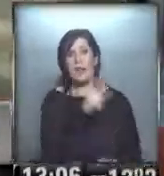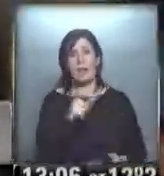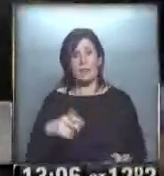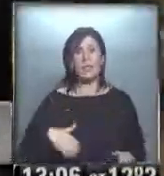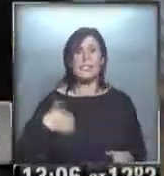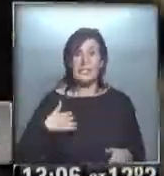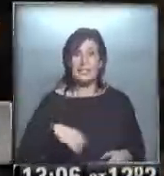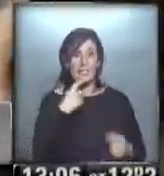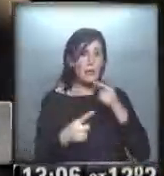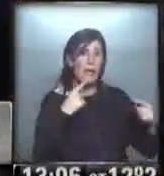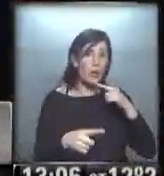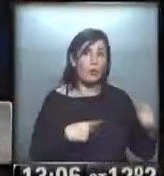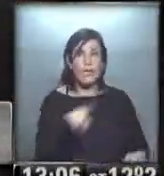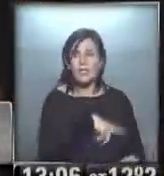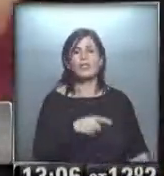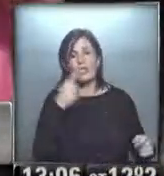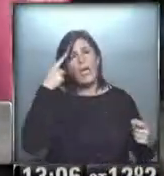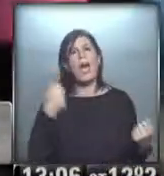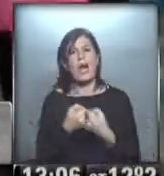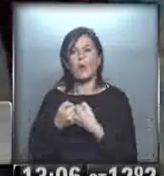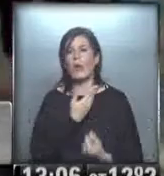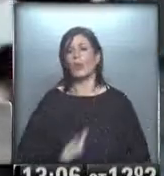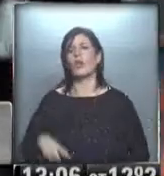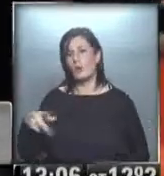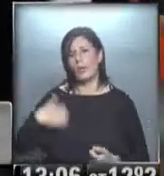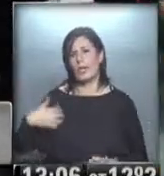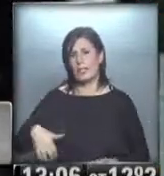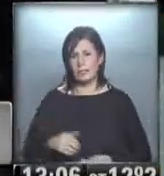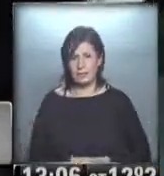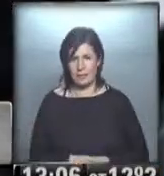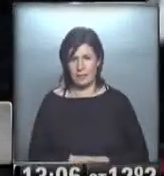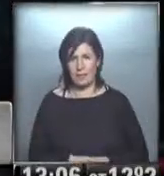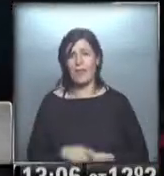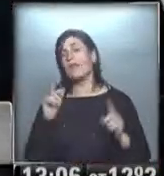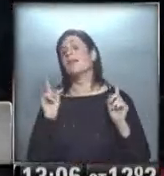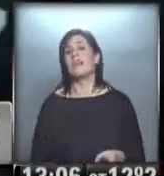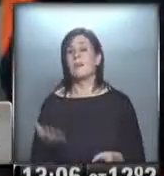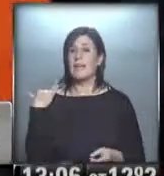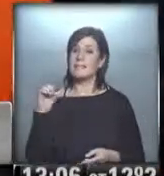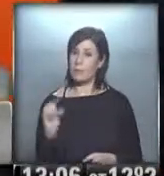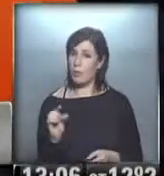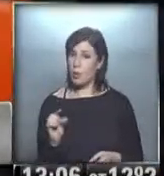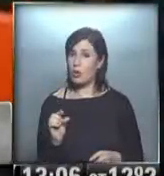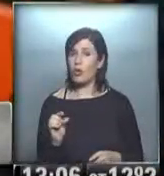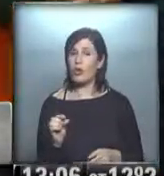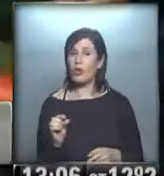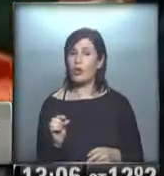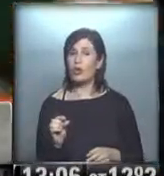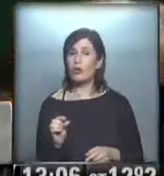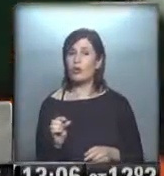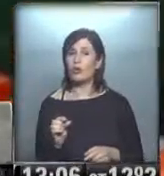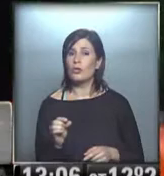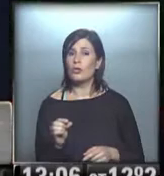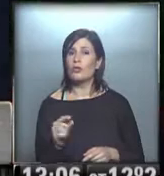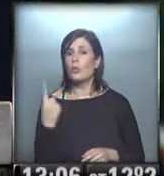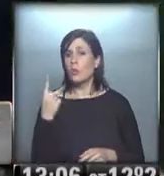el gobierno está llevando adelante la pelea con los fondos buitre. También en las últimas horas se agregó la afirmación